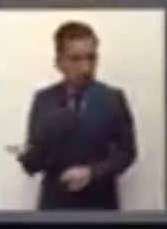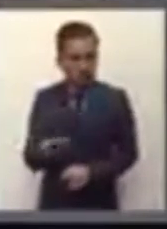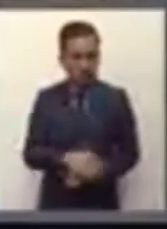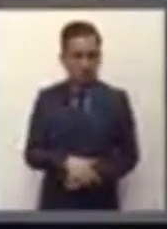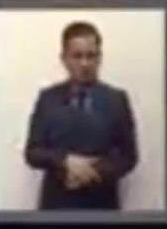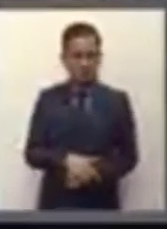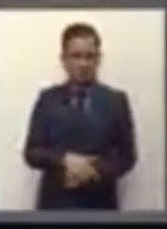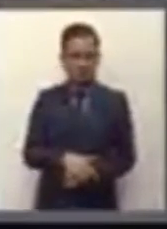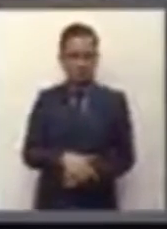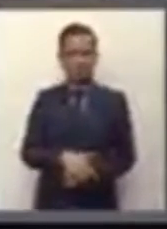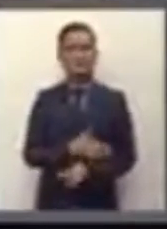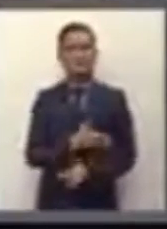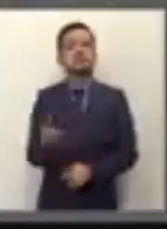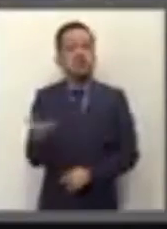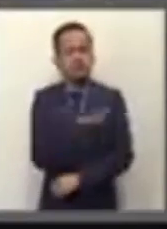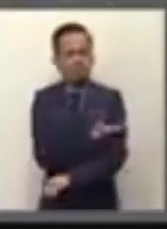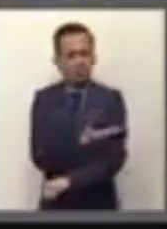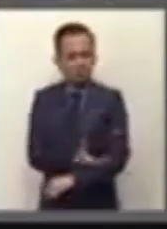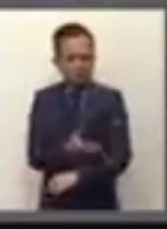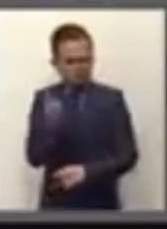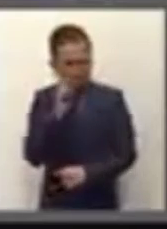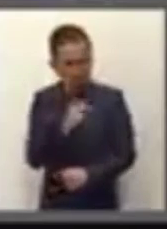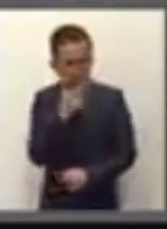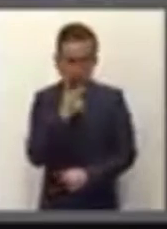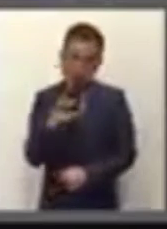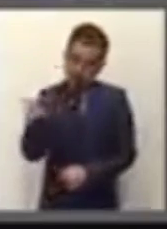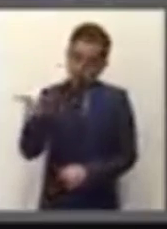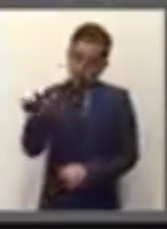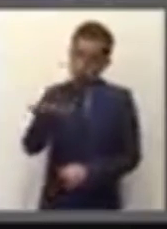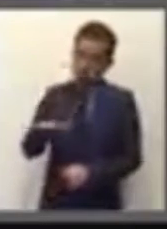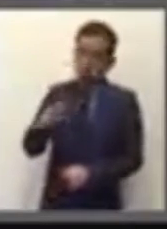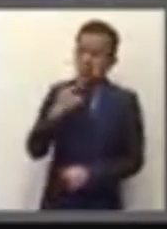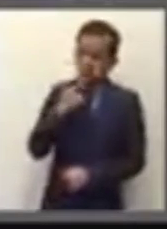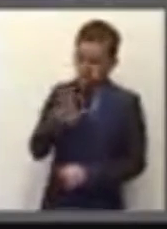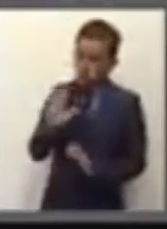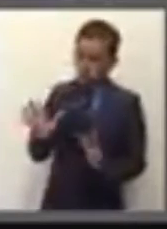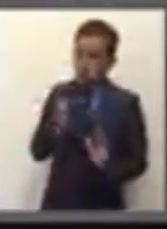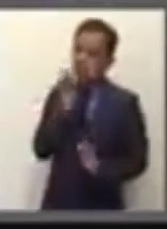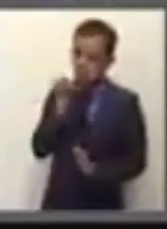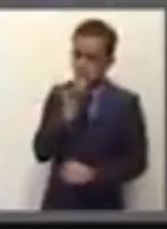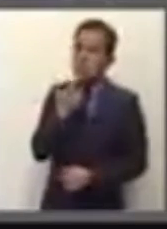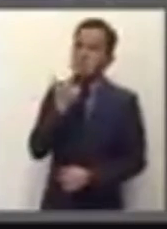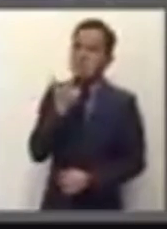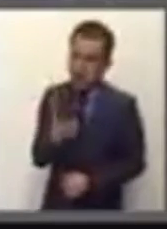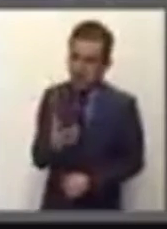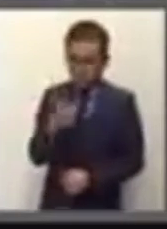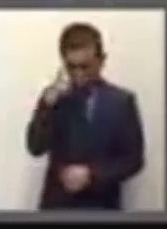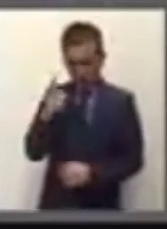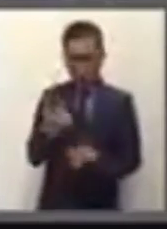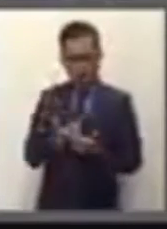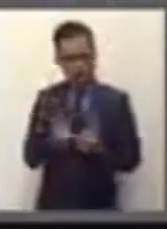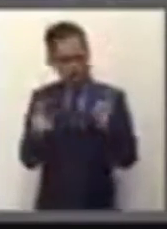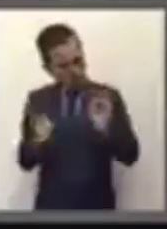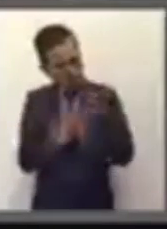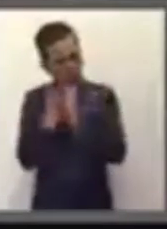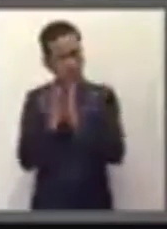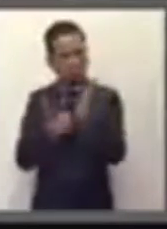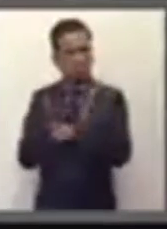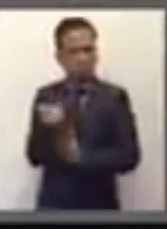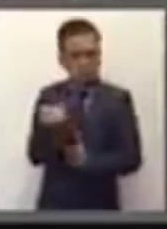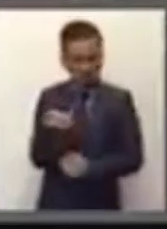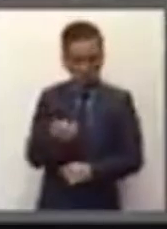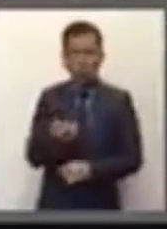Compañeros, compañeras, váyanse acostumbrando a la democracia, váyanse acostumbrando